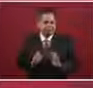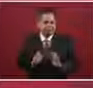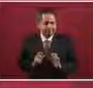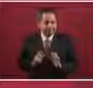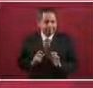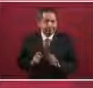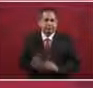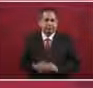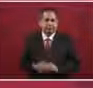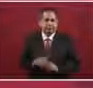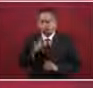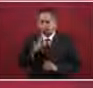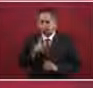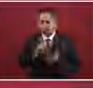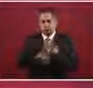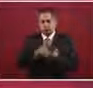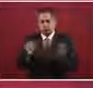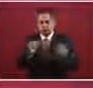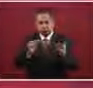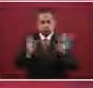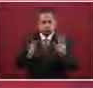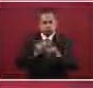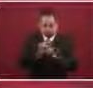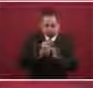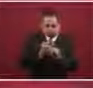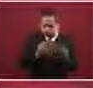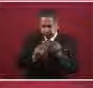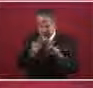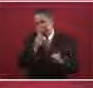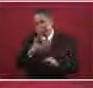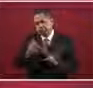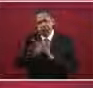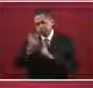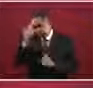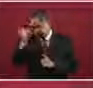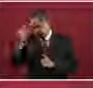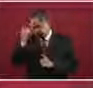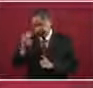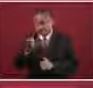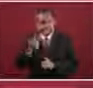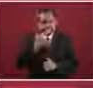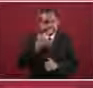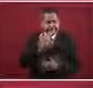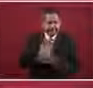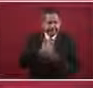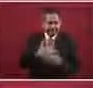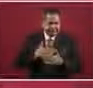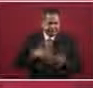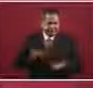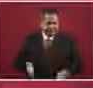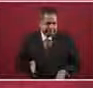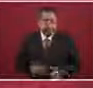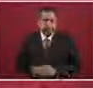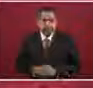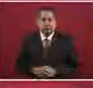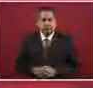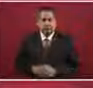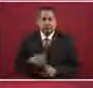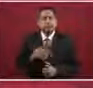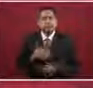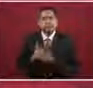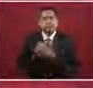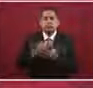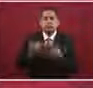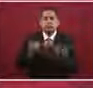en la polémica, en el debate. Entonces me ayudan muchísimo, ¿sí? Me ayudan